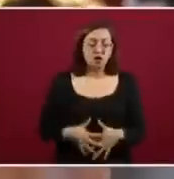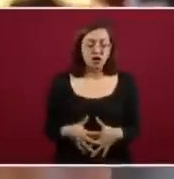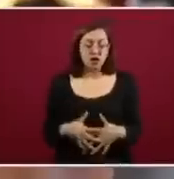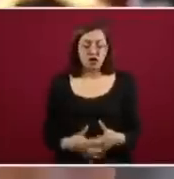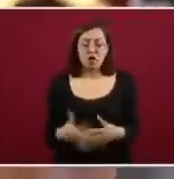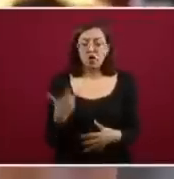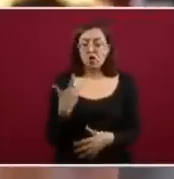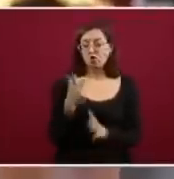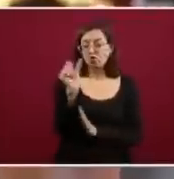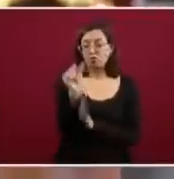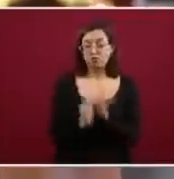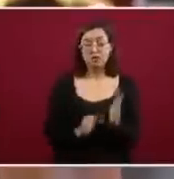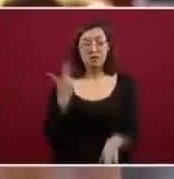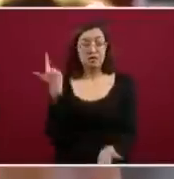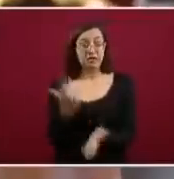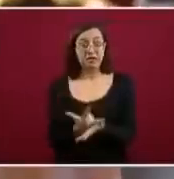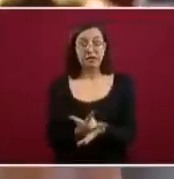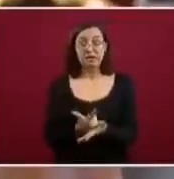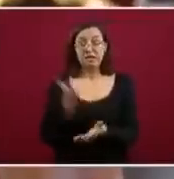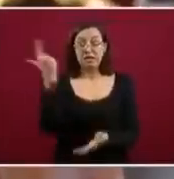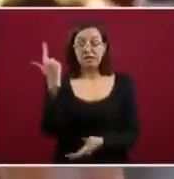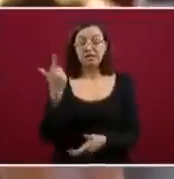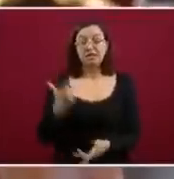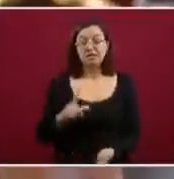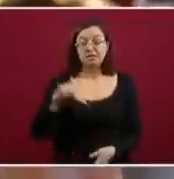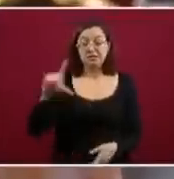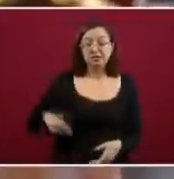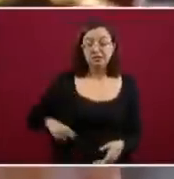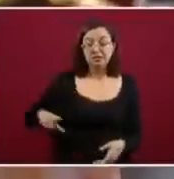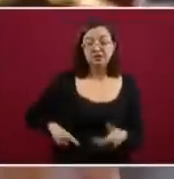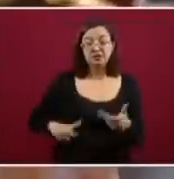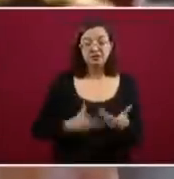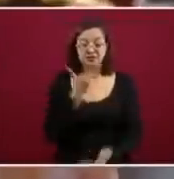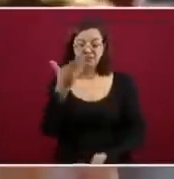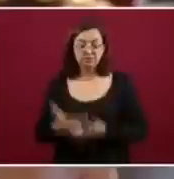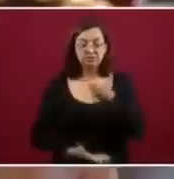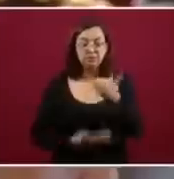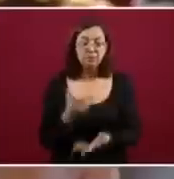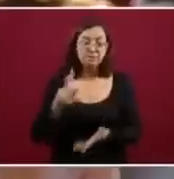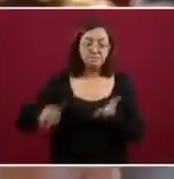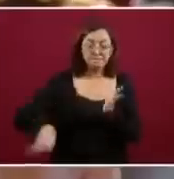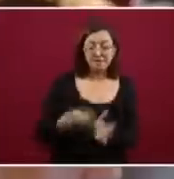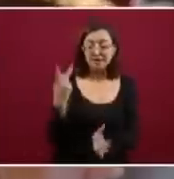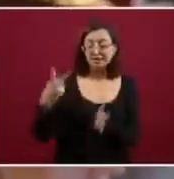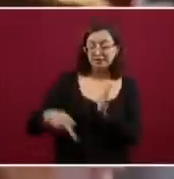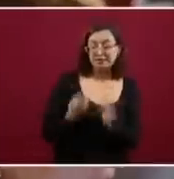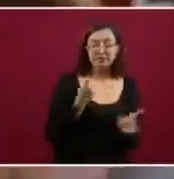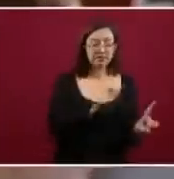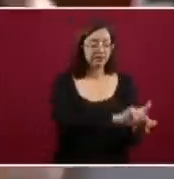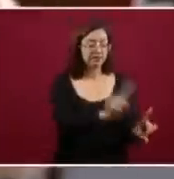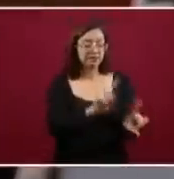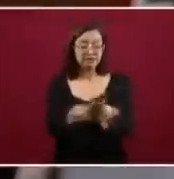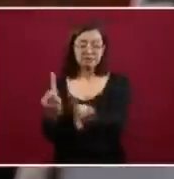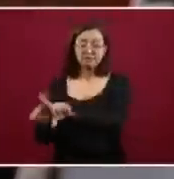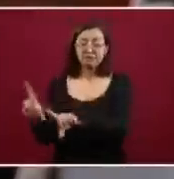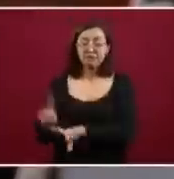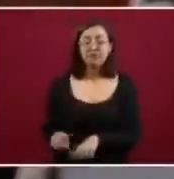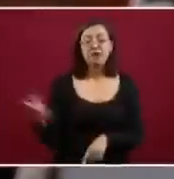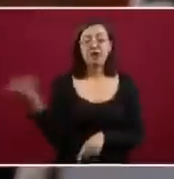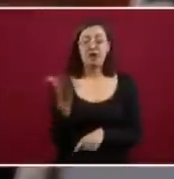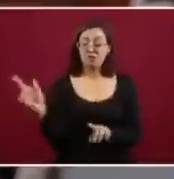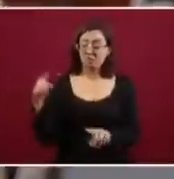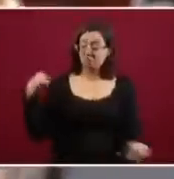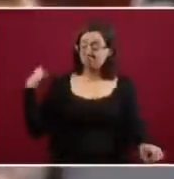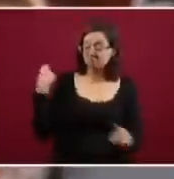embarazo de alto riesgo dichas servidoras han sido acusadas en diversas diversas ocasiones por las supuestas prácticas y hasta la fecha